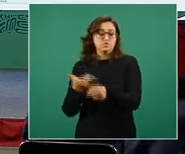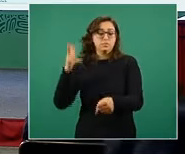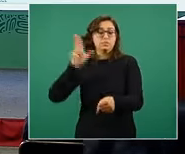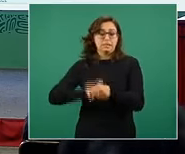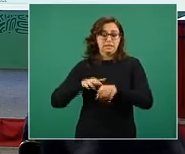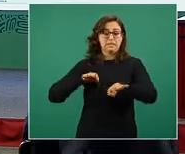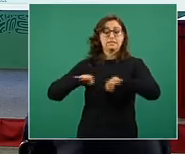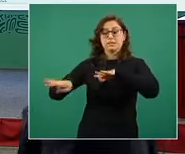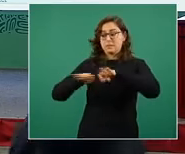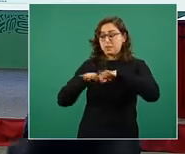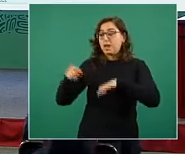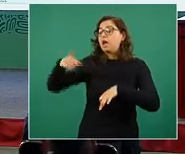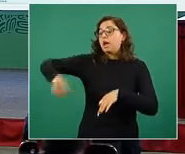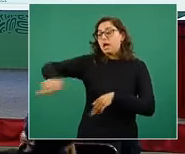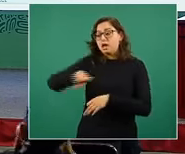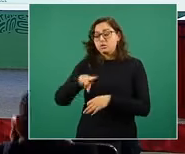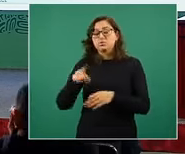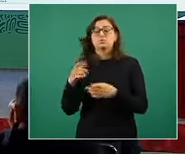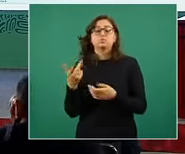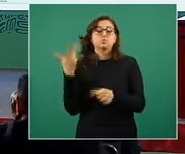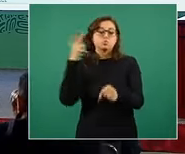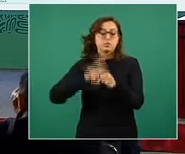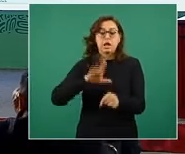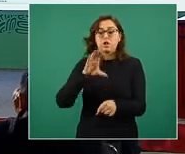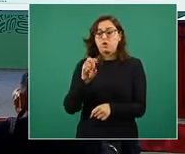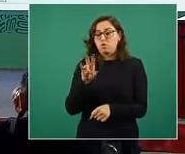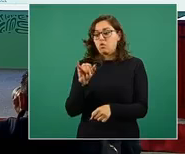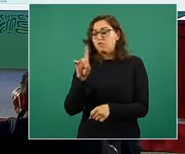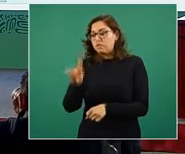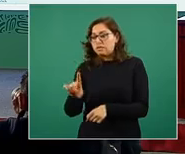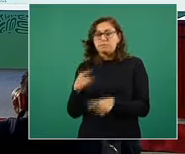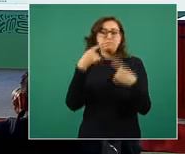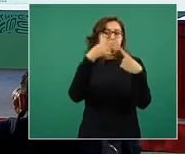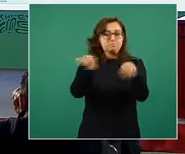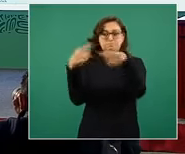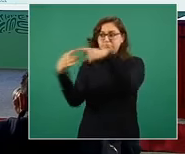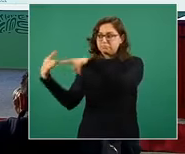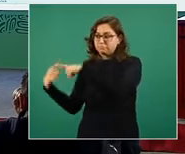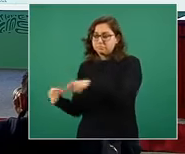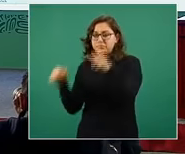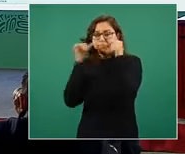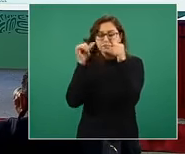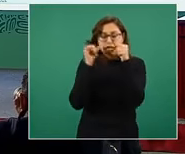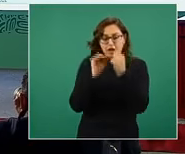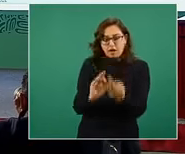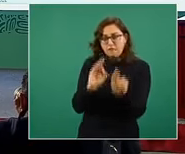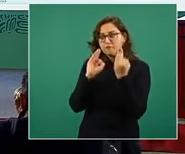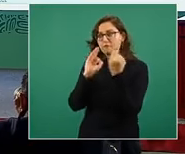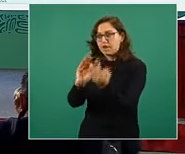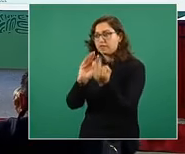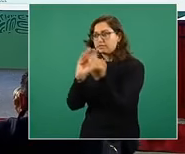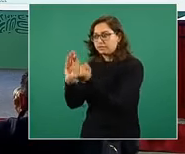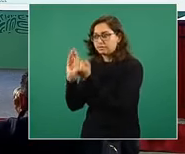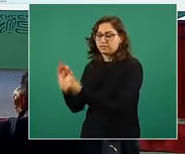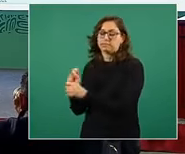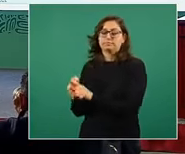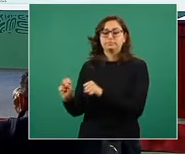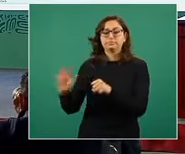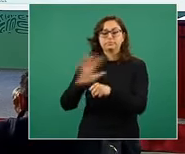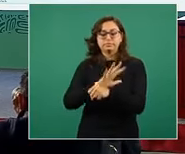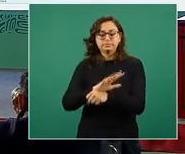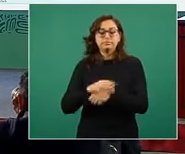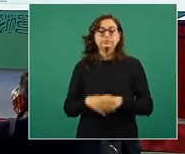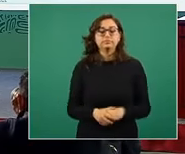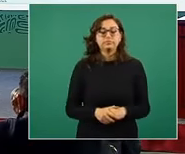están en contacto en las unidades COVID, tanto hospitalarias como de atención primaria, como de atención